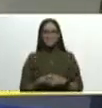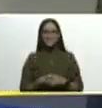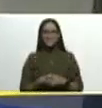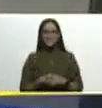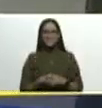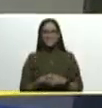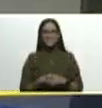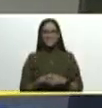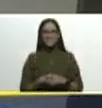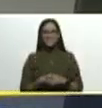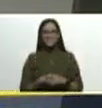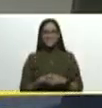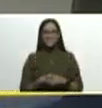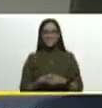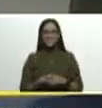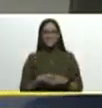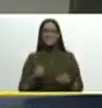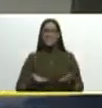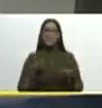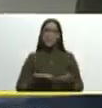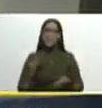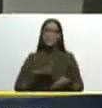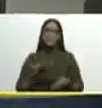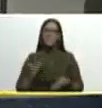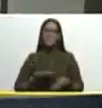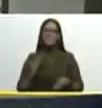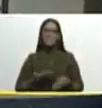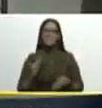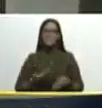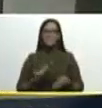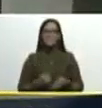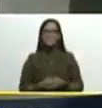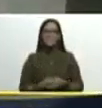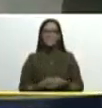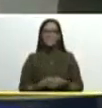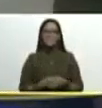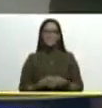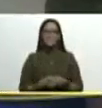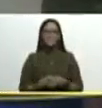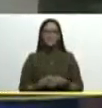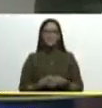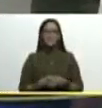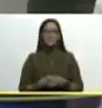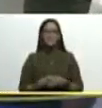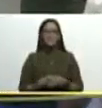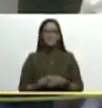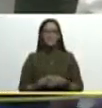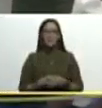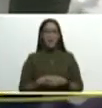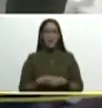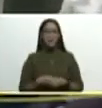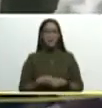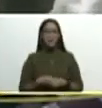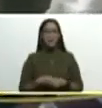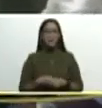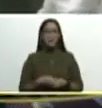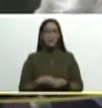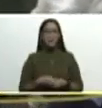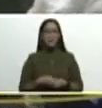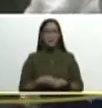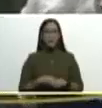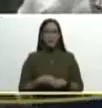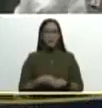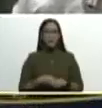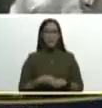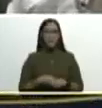Toma. Mi comandante presidente, este es el aspecto más importante de la inversión que usted hizo aquí, mi comandante presidente, ya que los 105 pacientes que llevamos nosotros